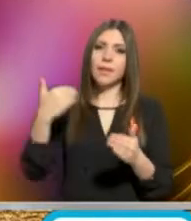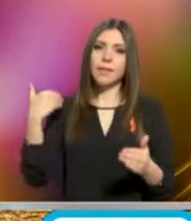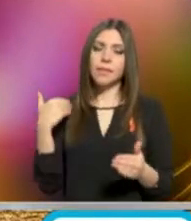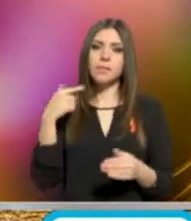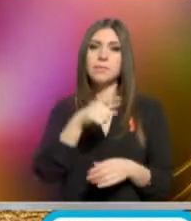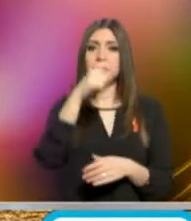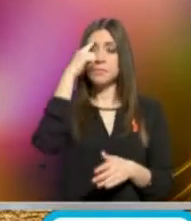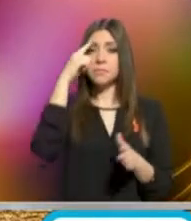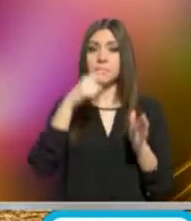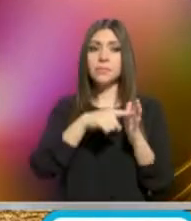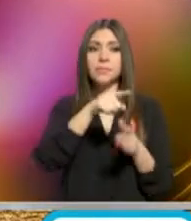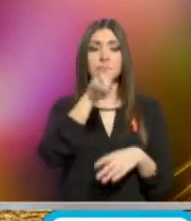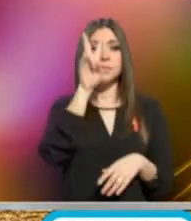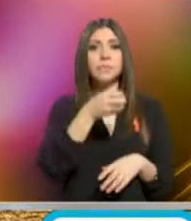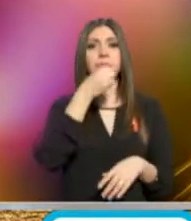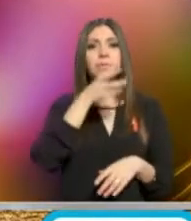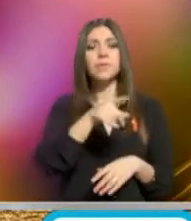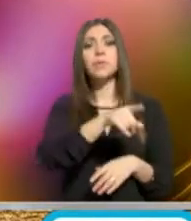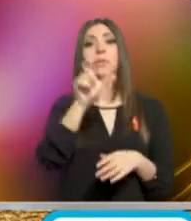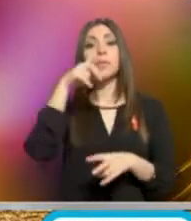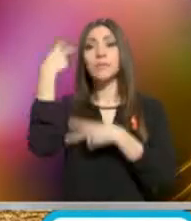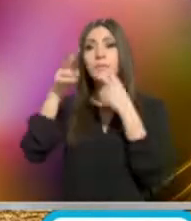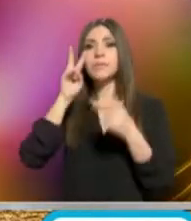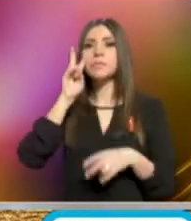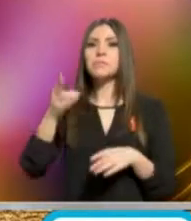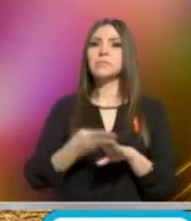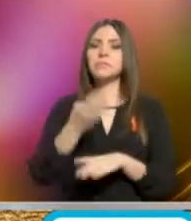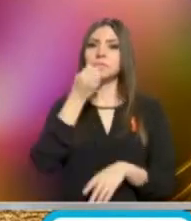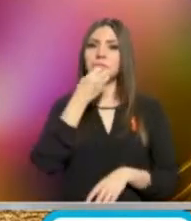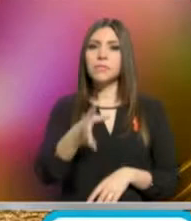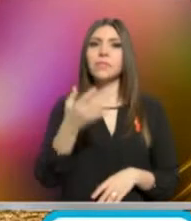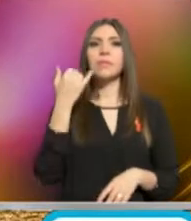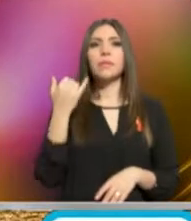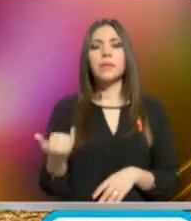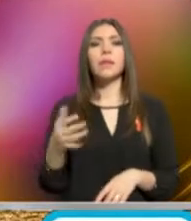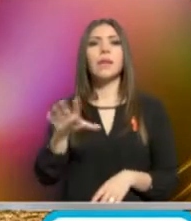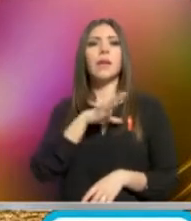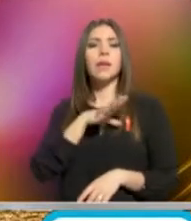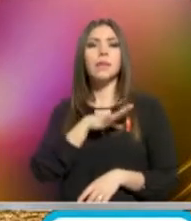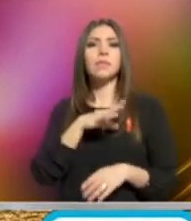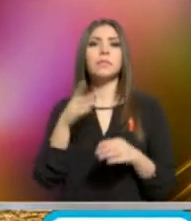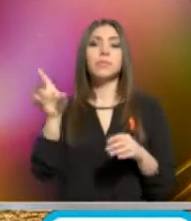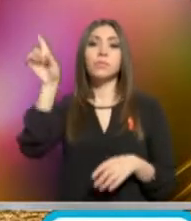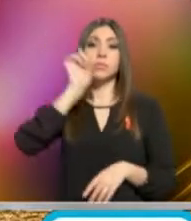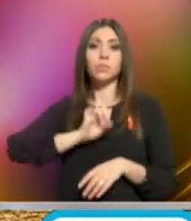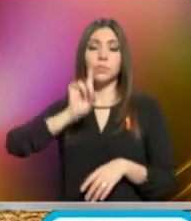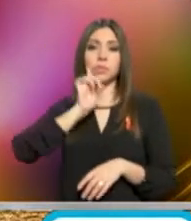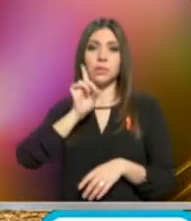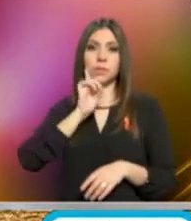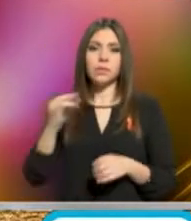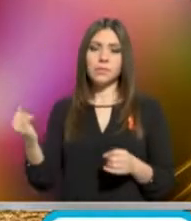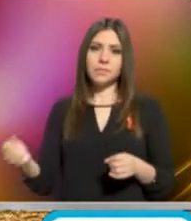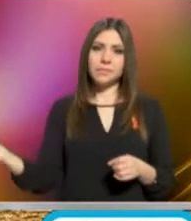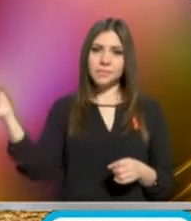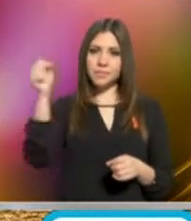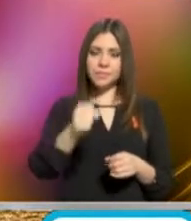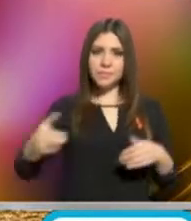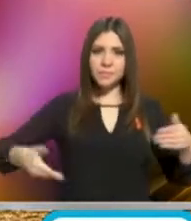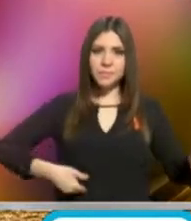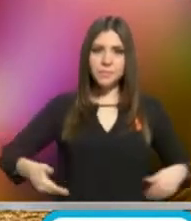yo la verdad me la pasé bien. Incluyen ahora sí personajes femeninos y un poco